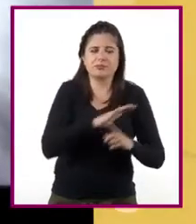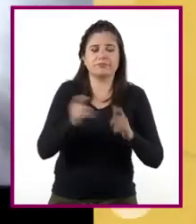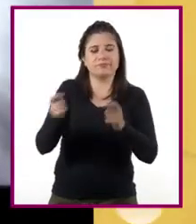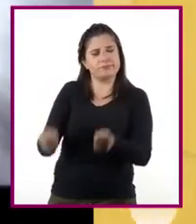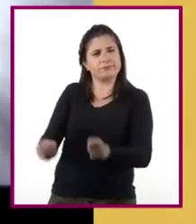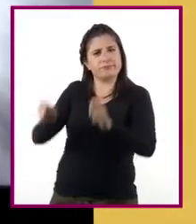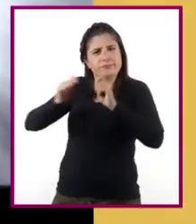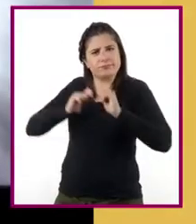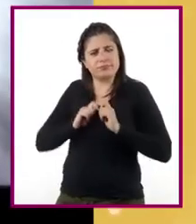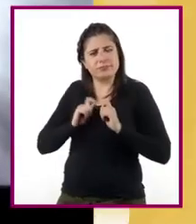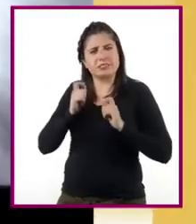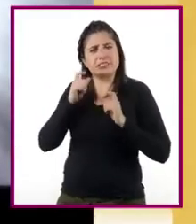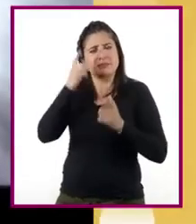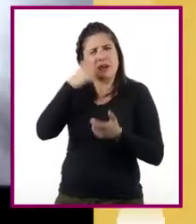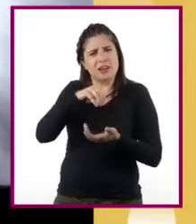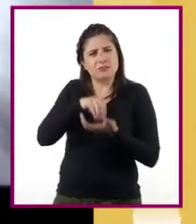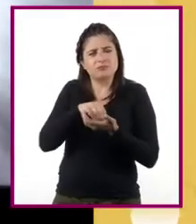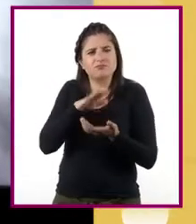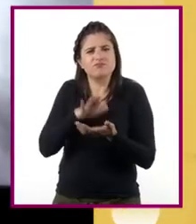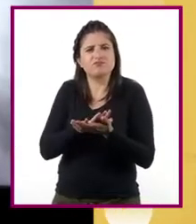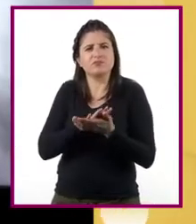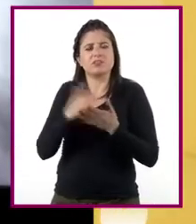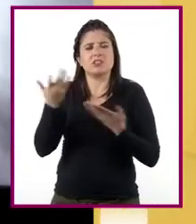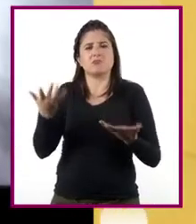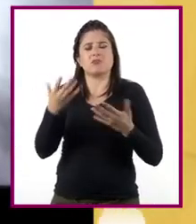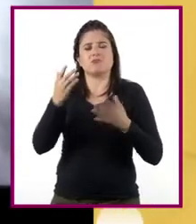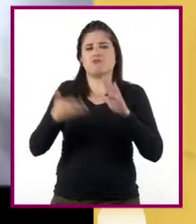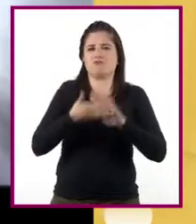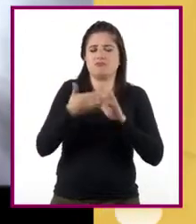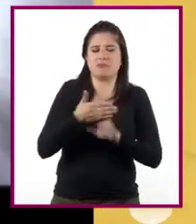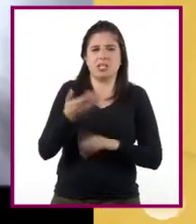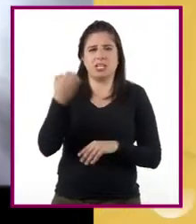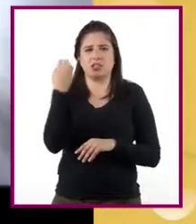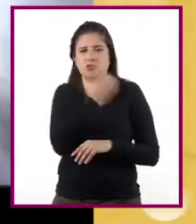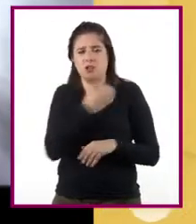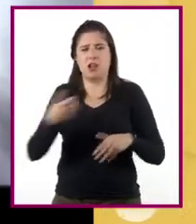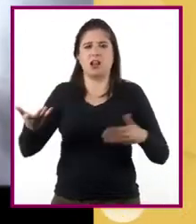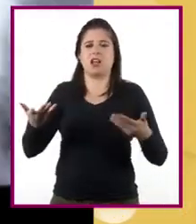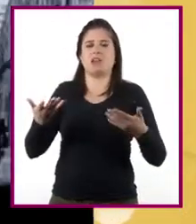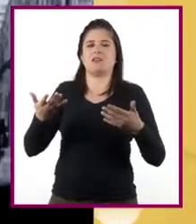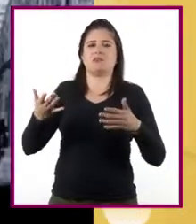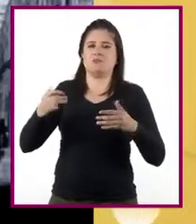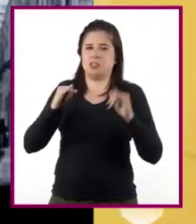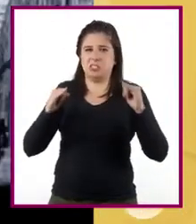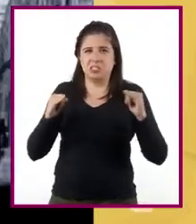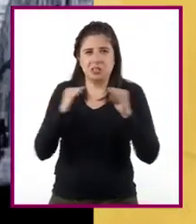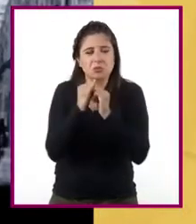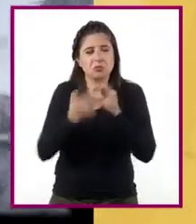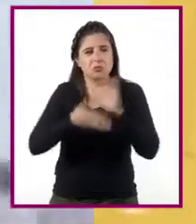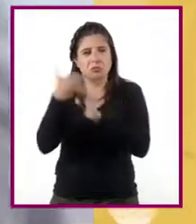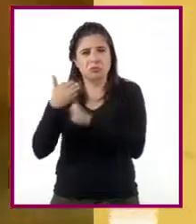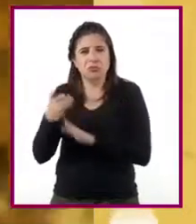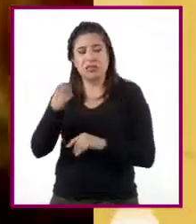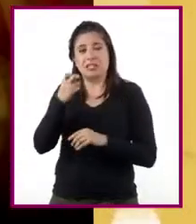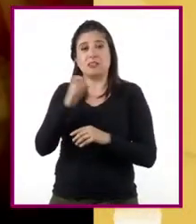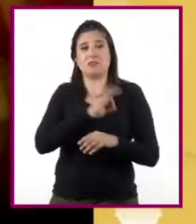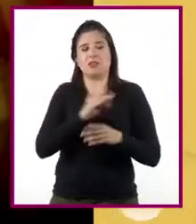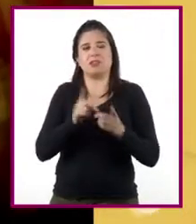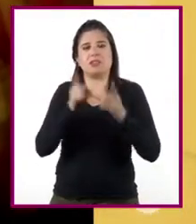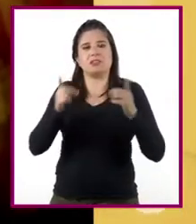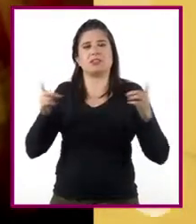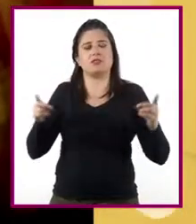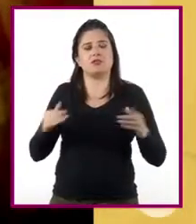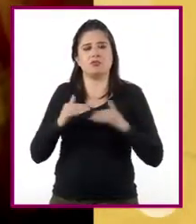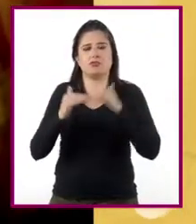asumió el establecimiento de colegios, de institutos, que permitieron un gran desarrollo